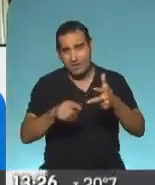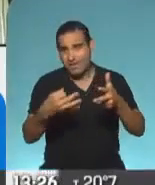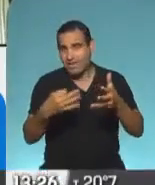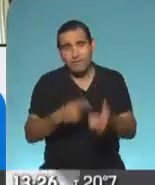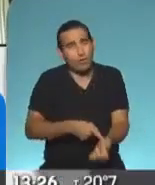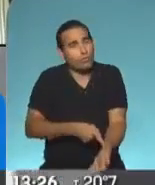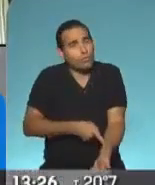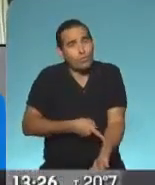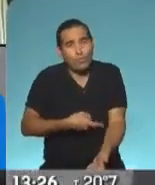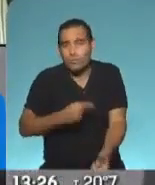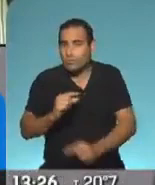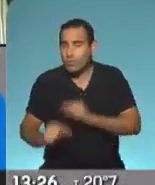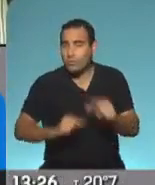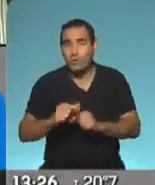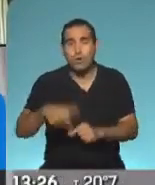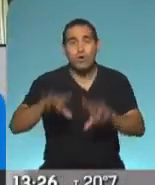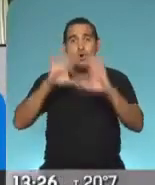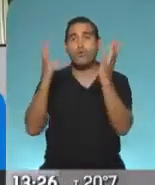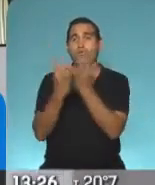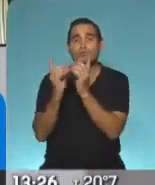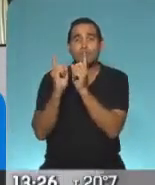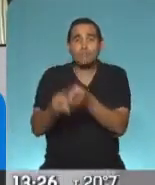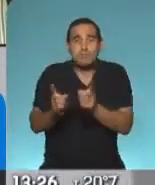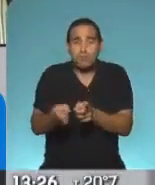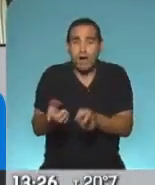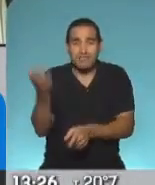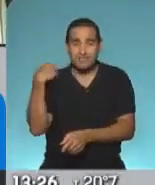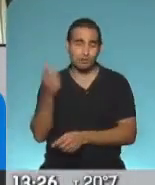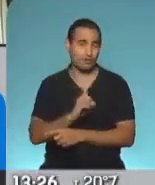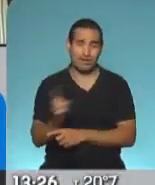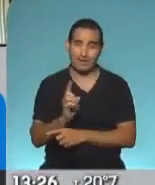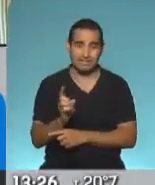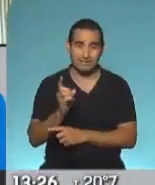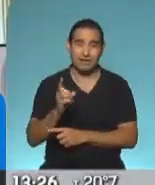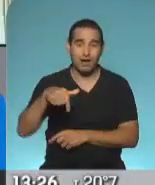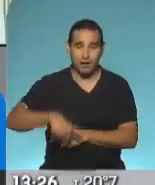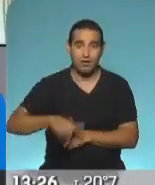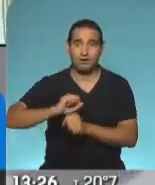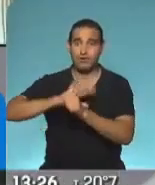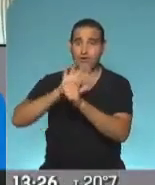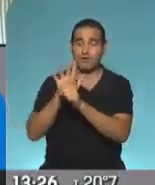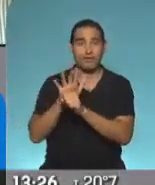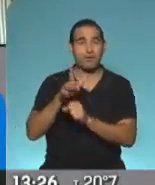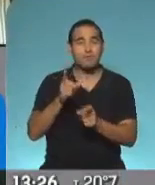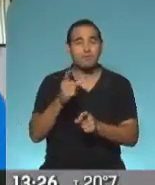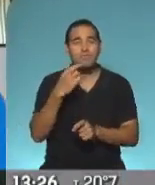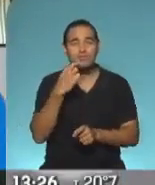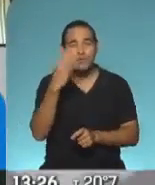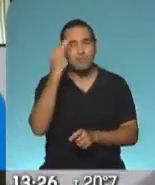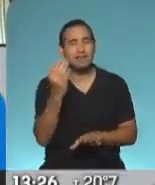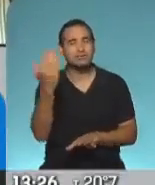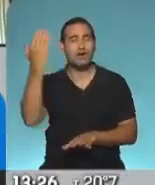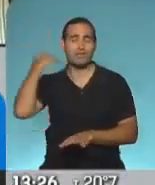que aprender. El mundo no es el mismo después de la epidemia de coronavirus. No va a ser el mismo. Si alguien piensa que algún día vamos a volver al 19 de marzo,